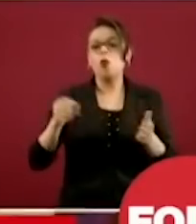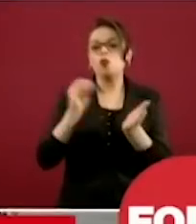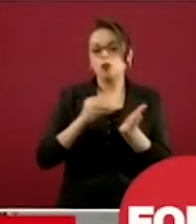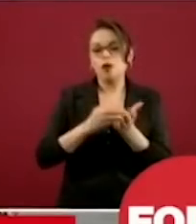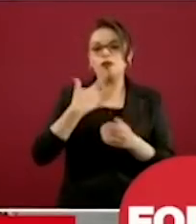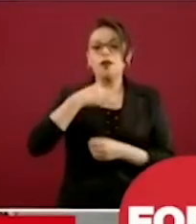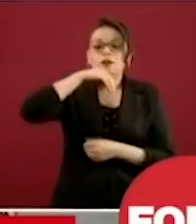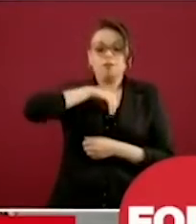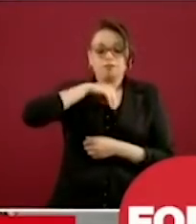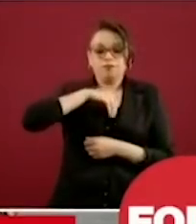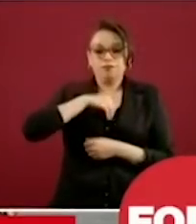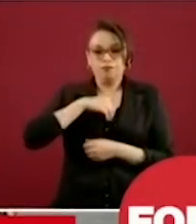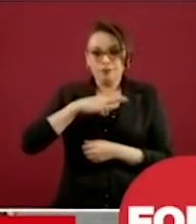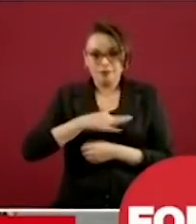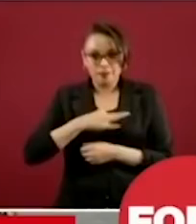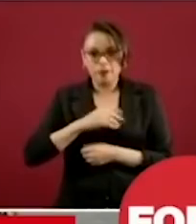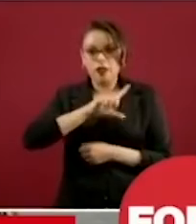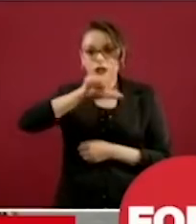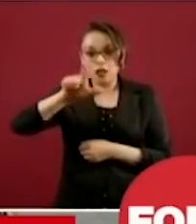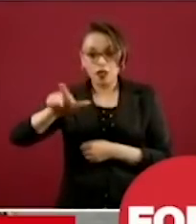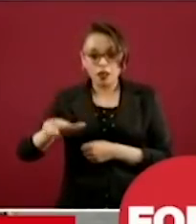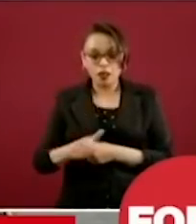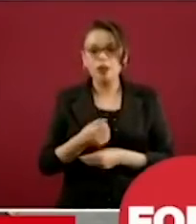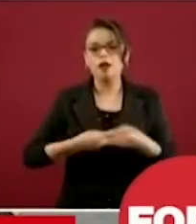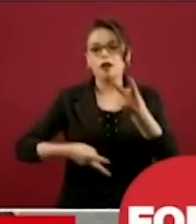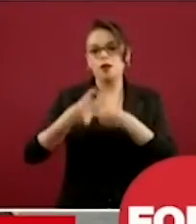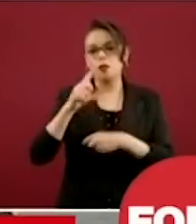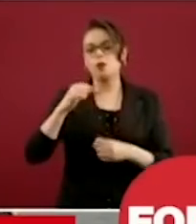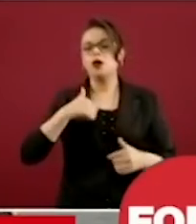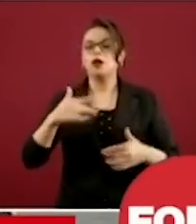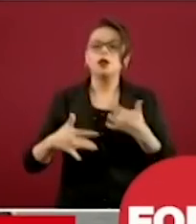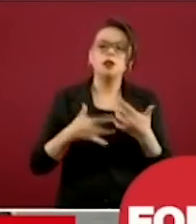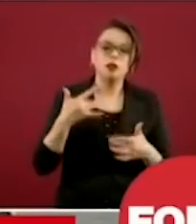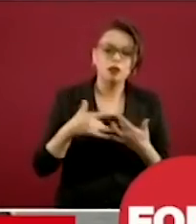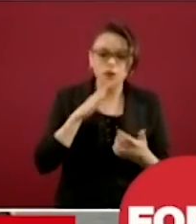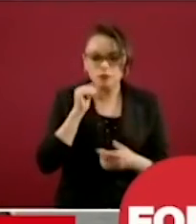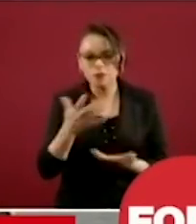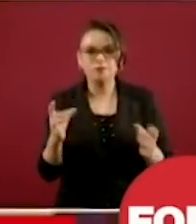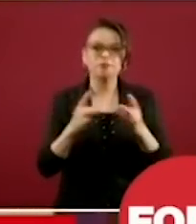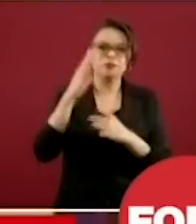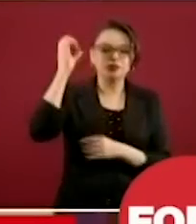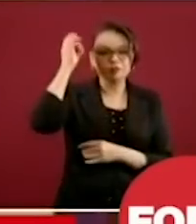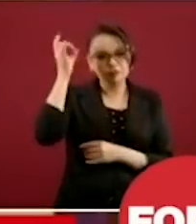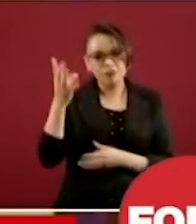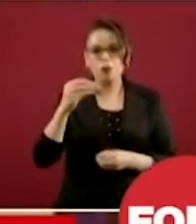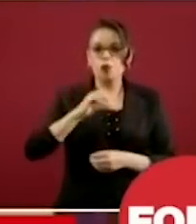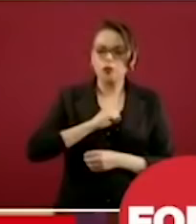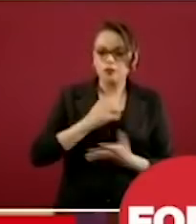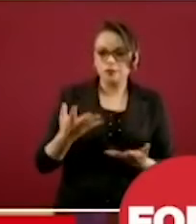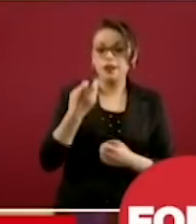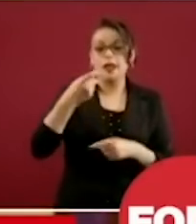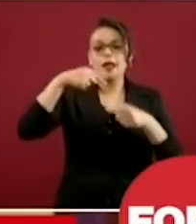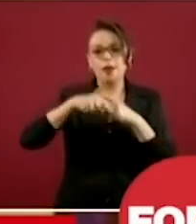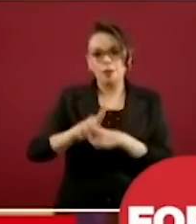la enfermedad y que en su momento empezarán a expresar sintomatología y empezarán a aparecer en esta gráfica.